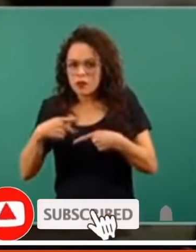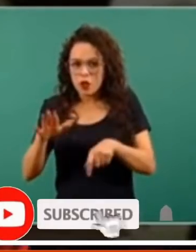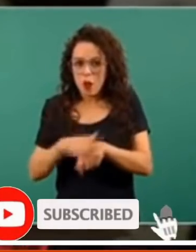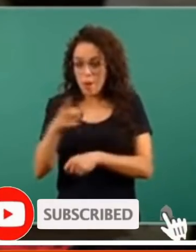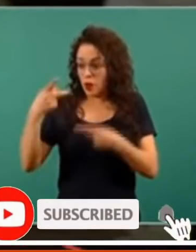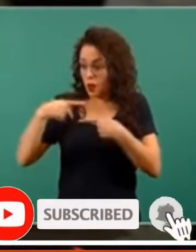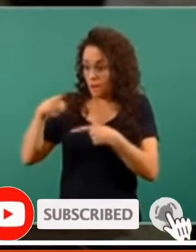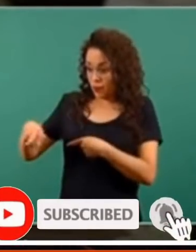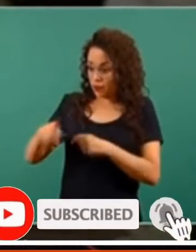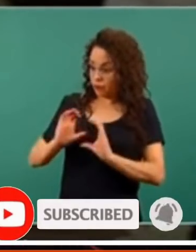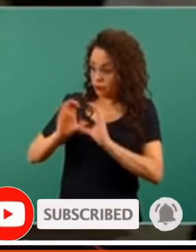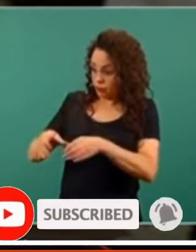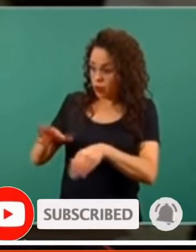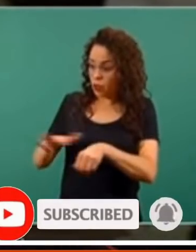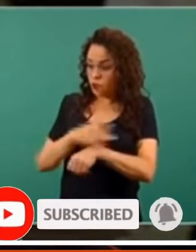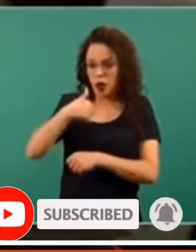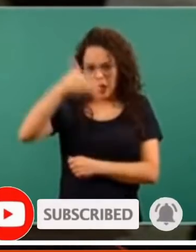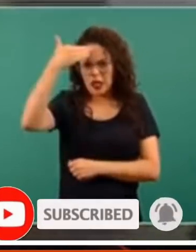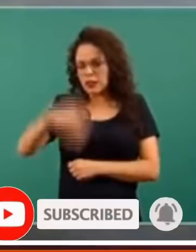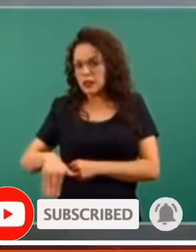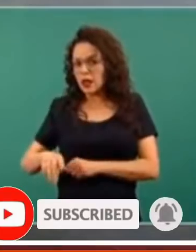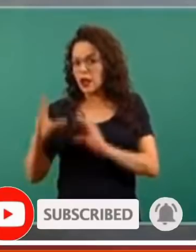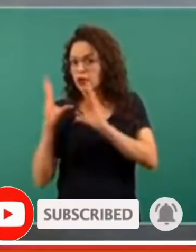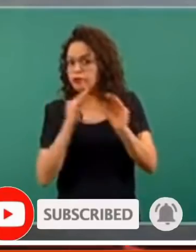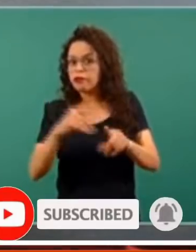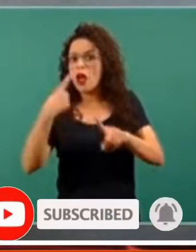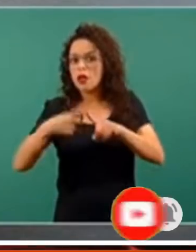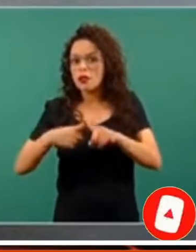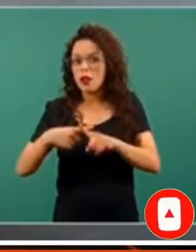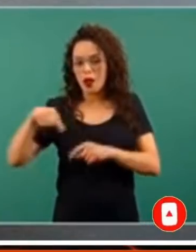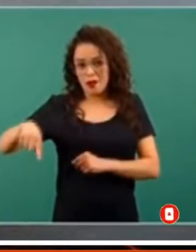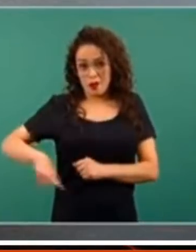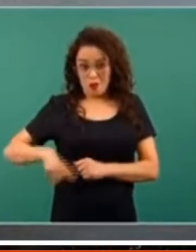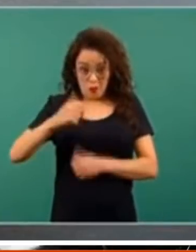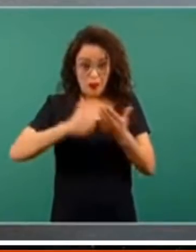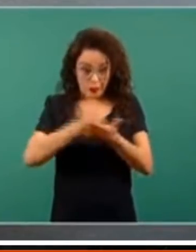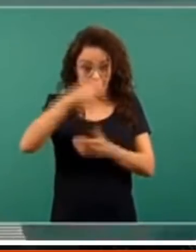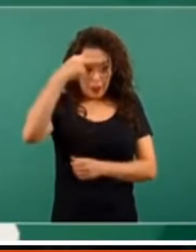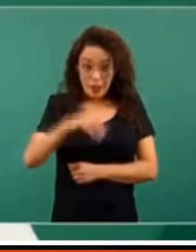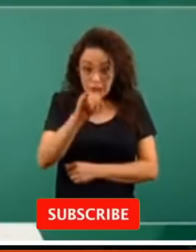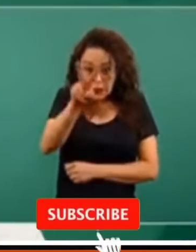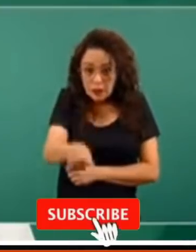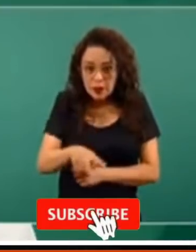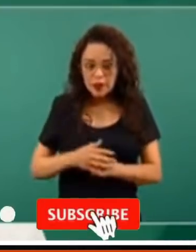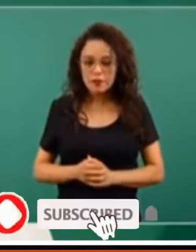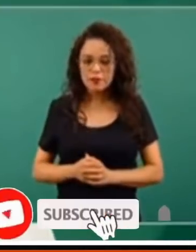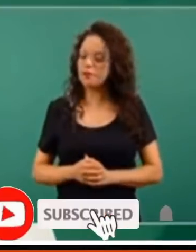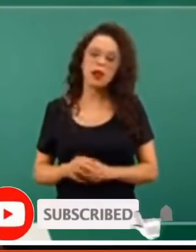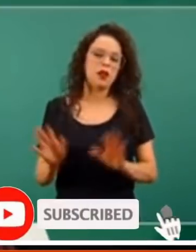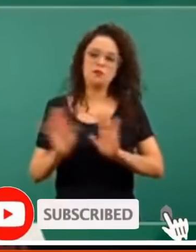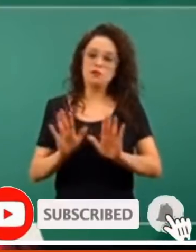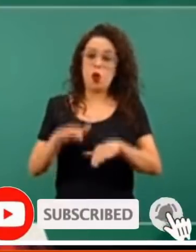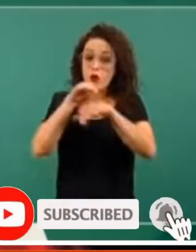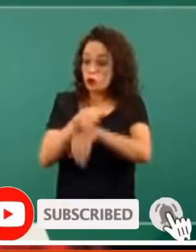brinda la capacitación fue el gobierno de la Ciudad de México. ¿Es así, doctor? No, no necesariamente. Sobre ella no lo sé en